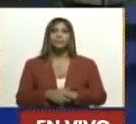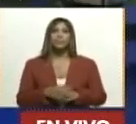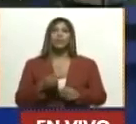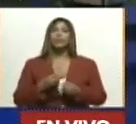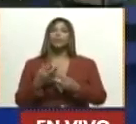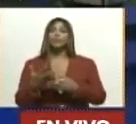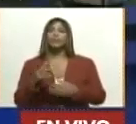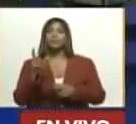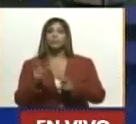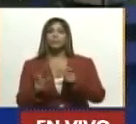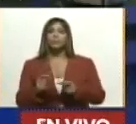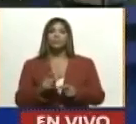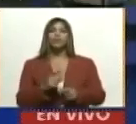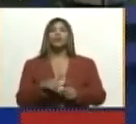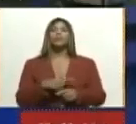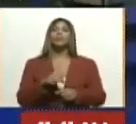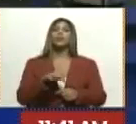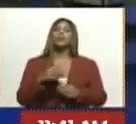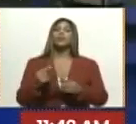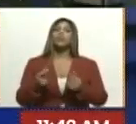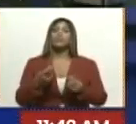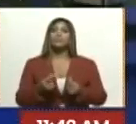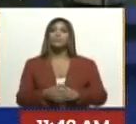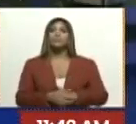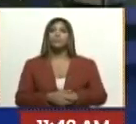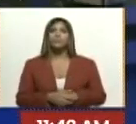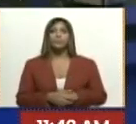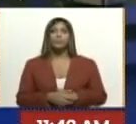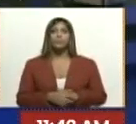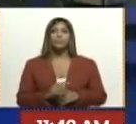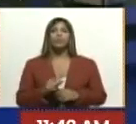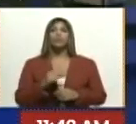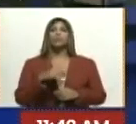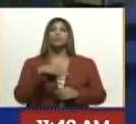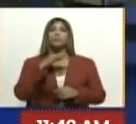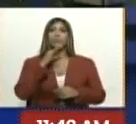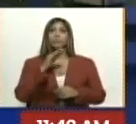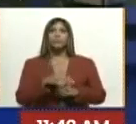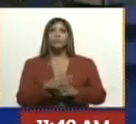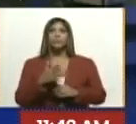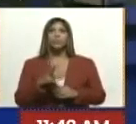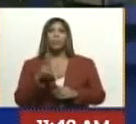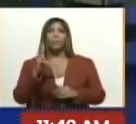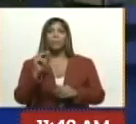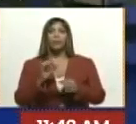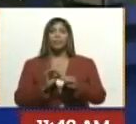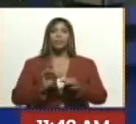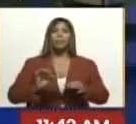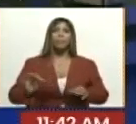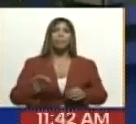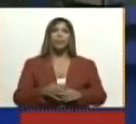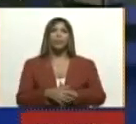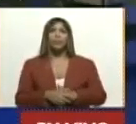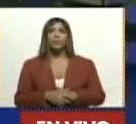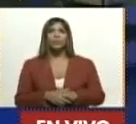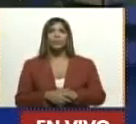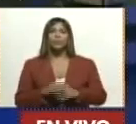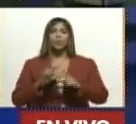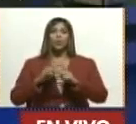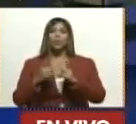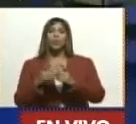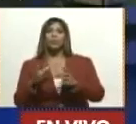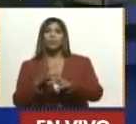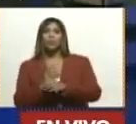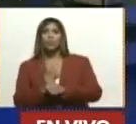humano que, alarmado por esta falla, bajó enfurecido a los 20 metros donde estaba el cuarto oscuro